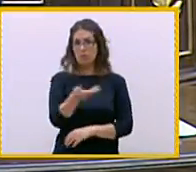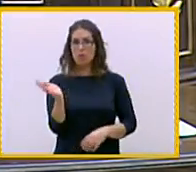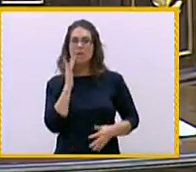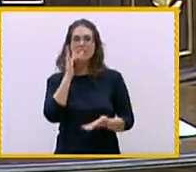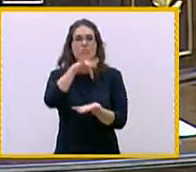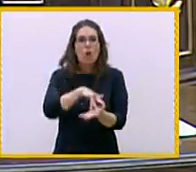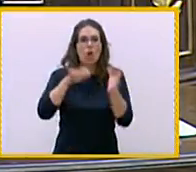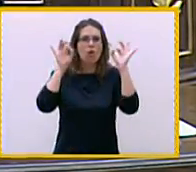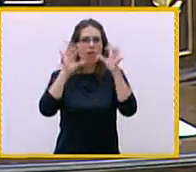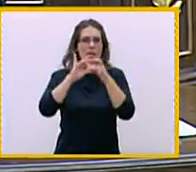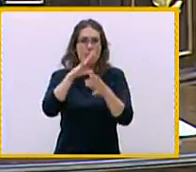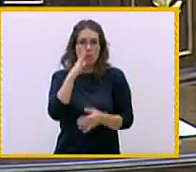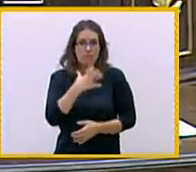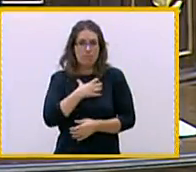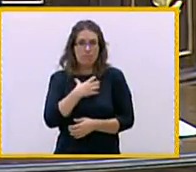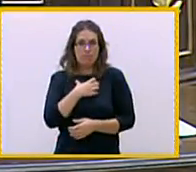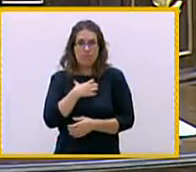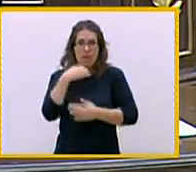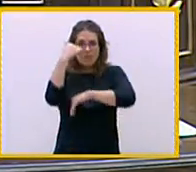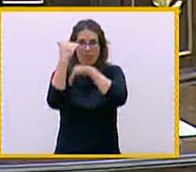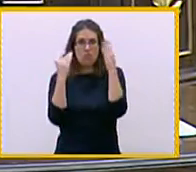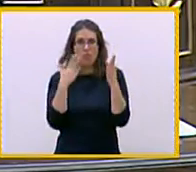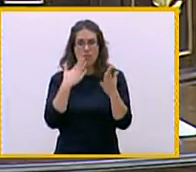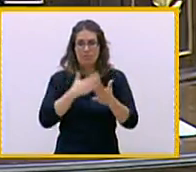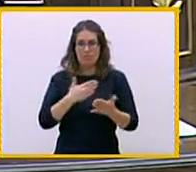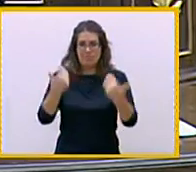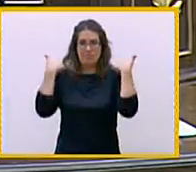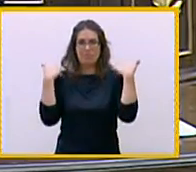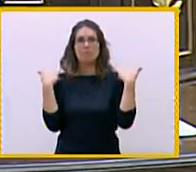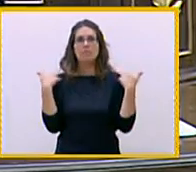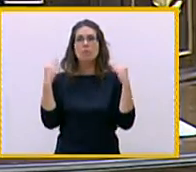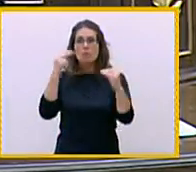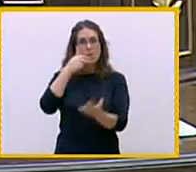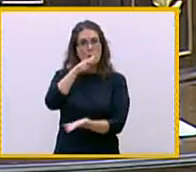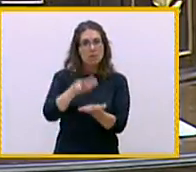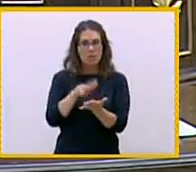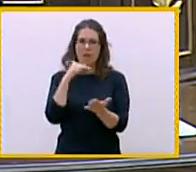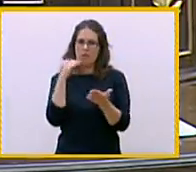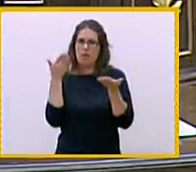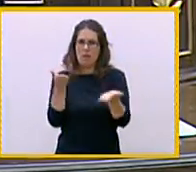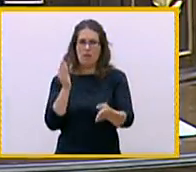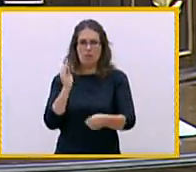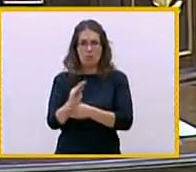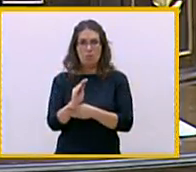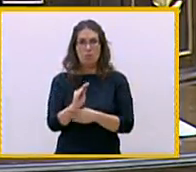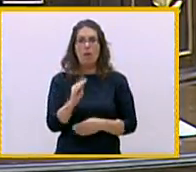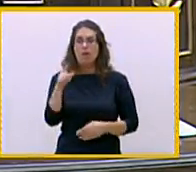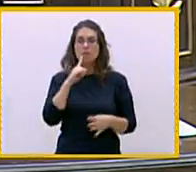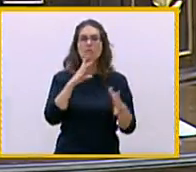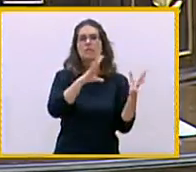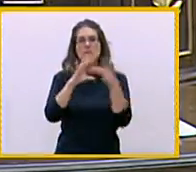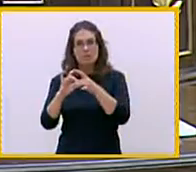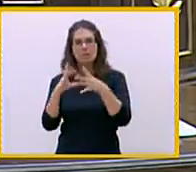por imposibilidad de atender sus compromisos a procedimientos de ejecución hipotecaria, que serán compatibles con los imperativos de